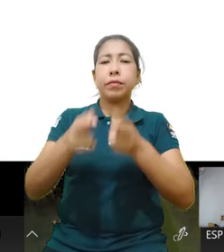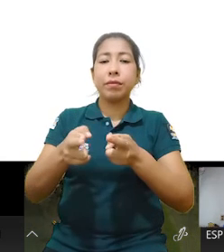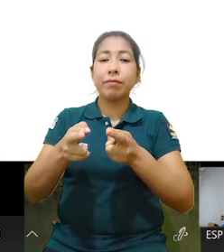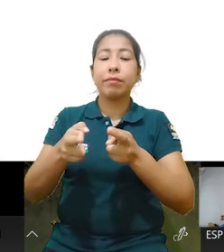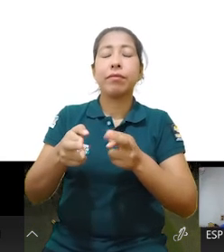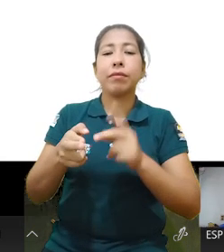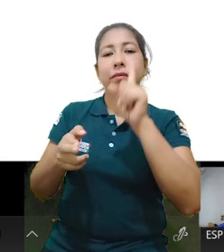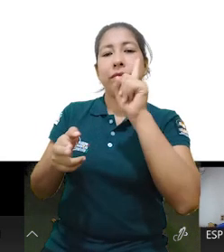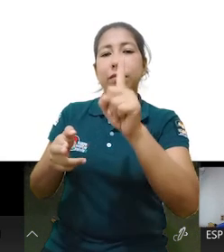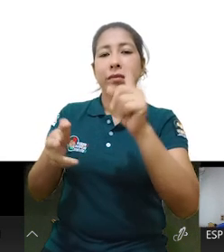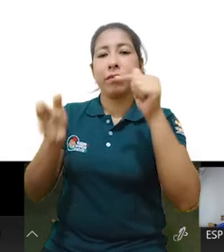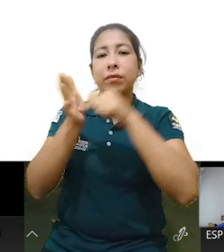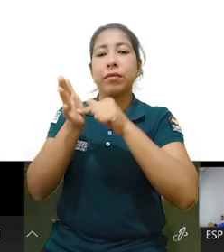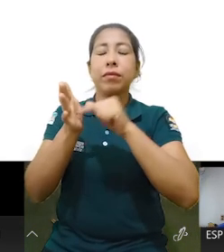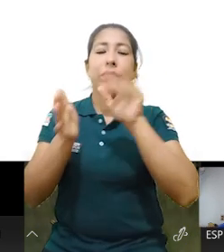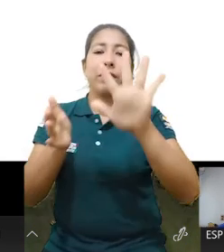final,